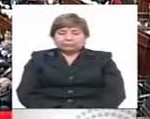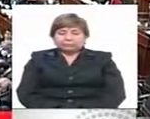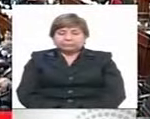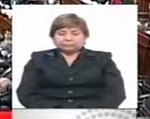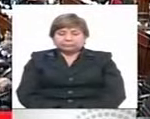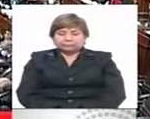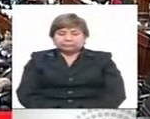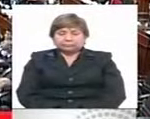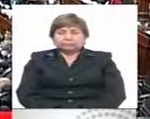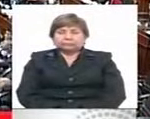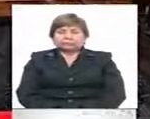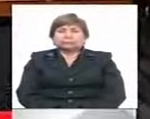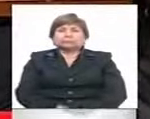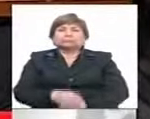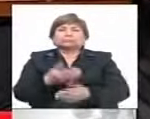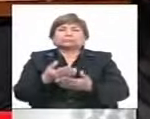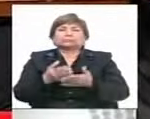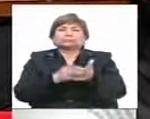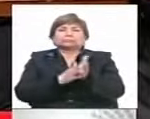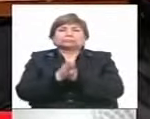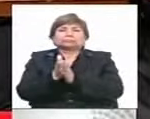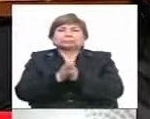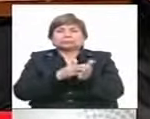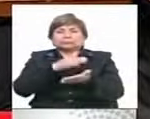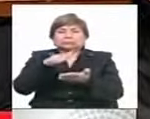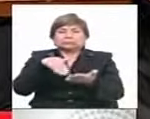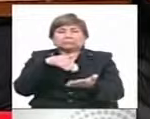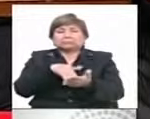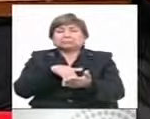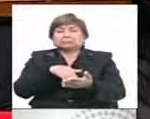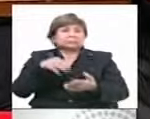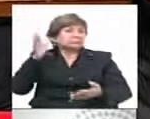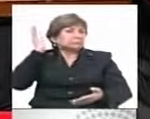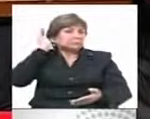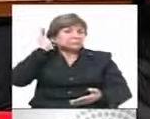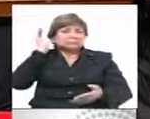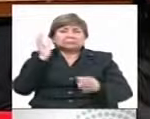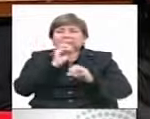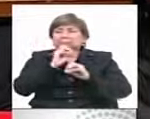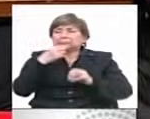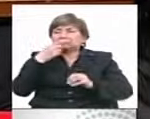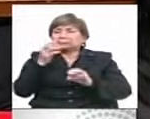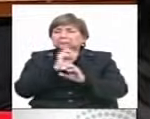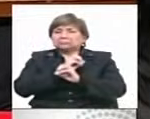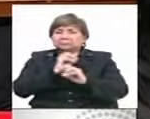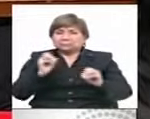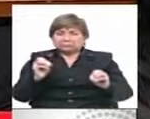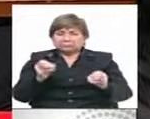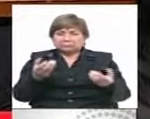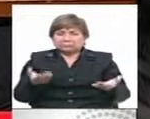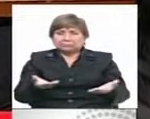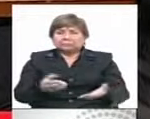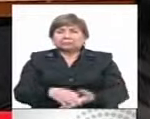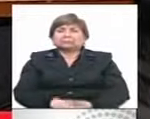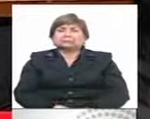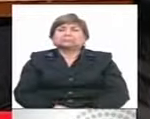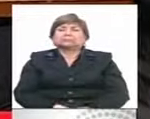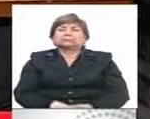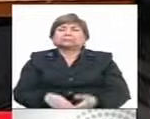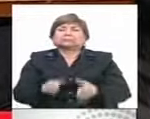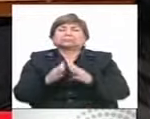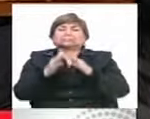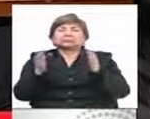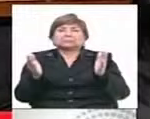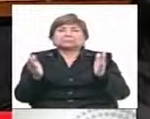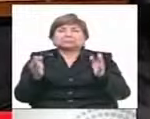Tiene 30 segundos. Exportamos a los dinámicos del centro y no hemos escuchado decir nada sobre esta situación. Hemos abierto